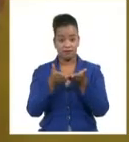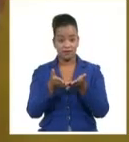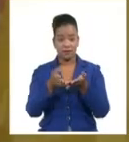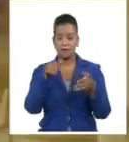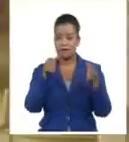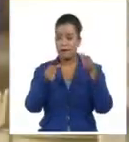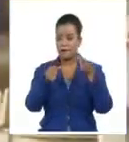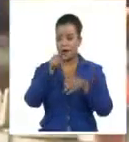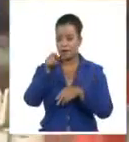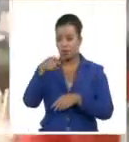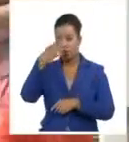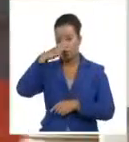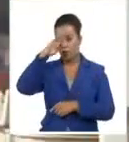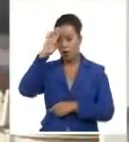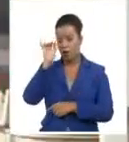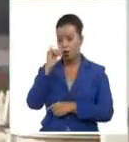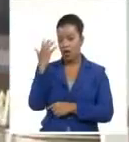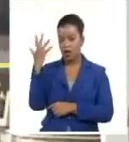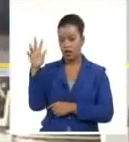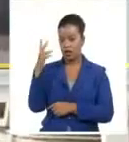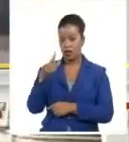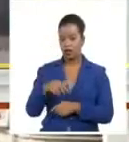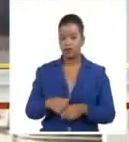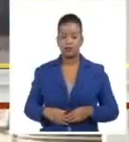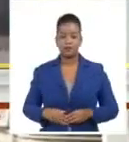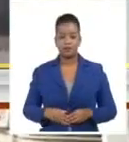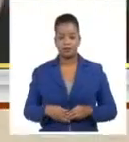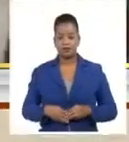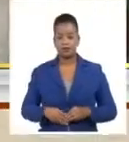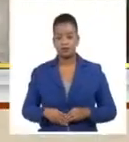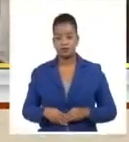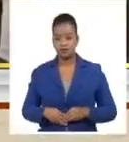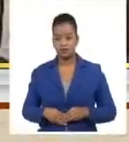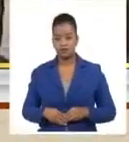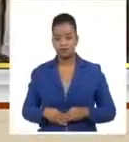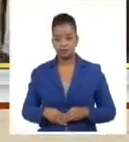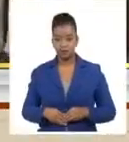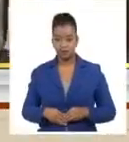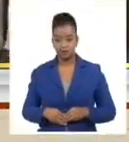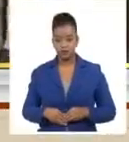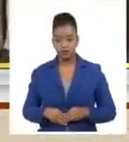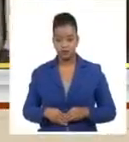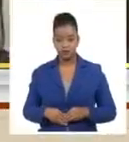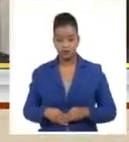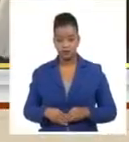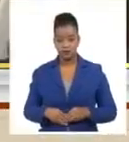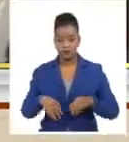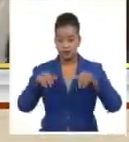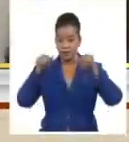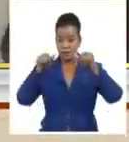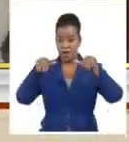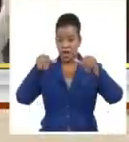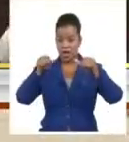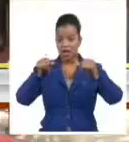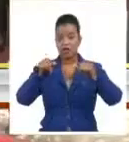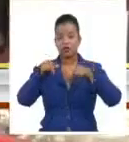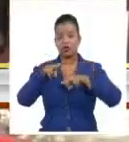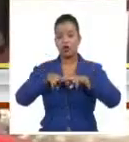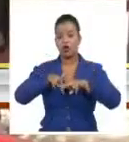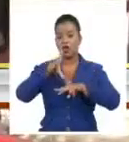y extranjeros. El Parque Calixto García de la ciudad de Holguín es ahora una librería a cielo abierto. El pueblo